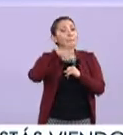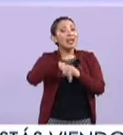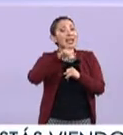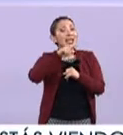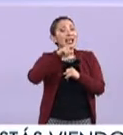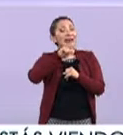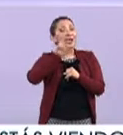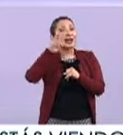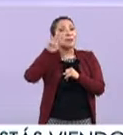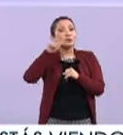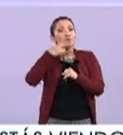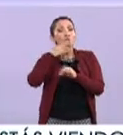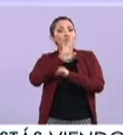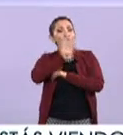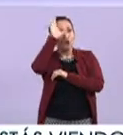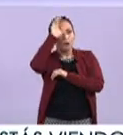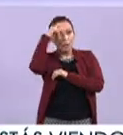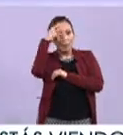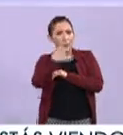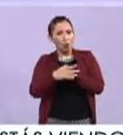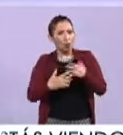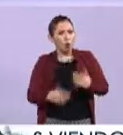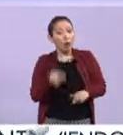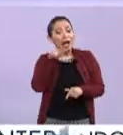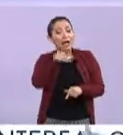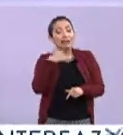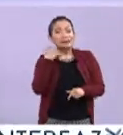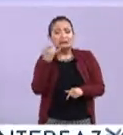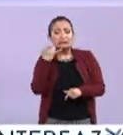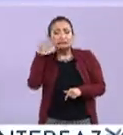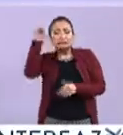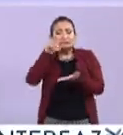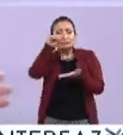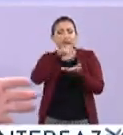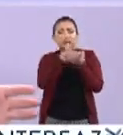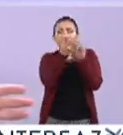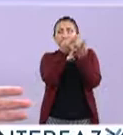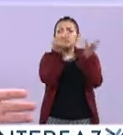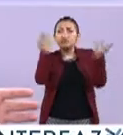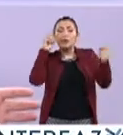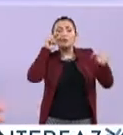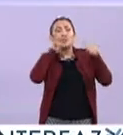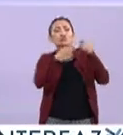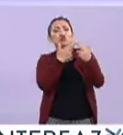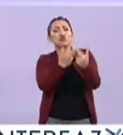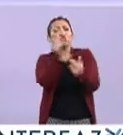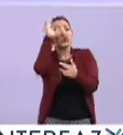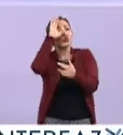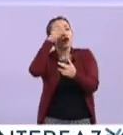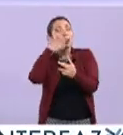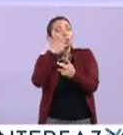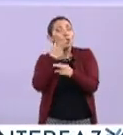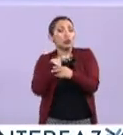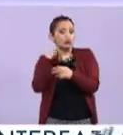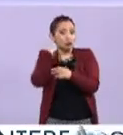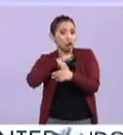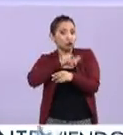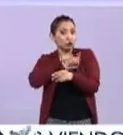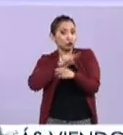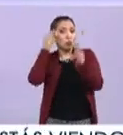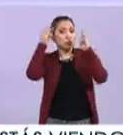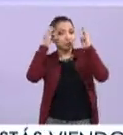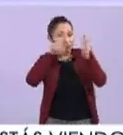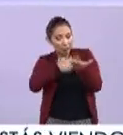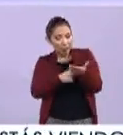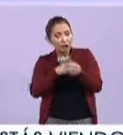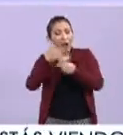Mexicana Repositorio del Patrimonio Cultural de México. Es un esfuerzo que reúne una amplia visión de la riqueza cultural y patrimonial que albergan